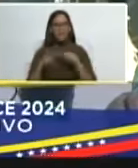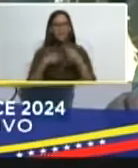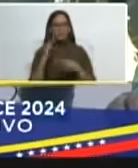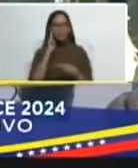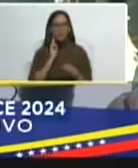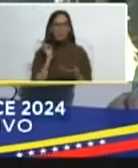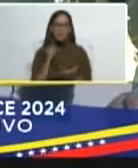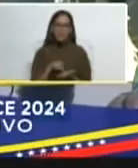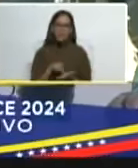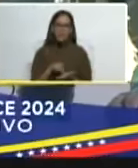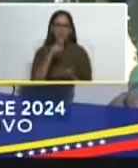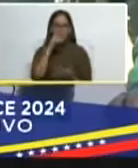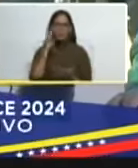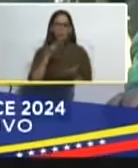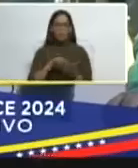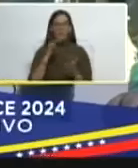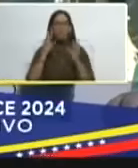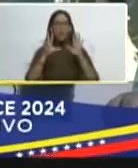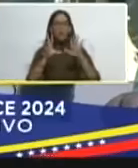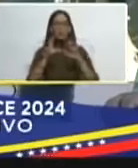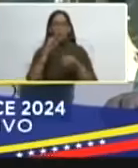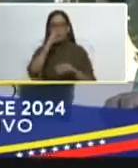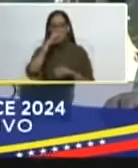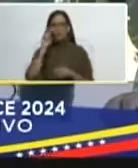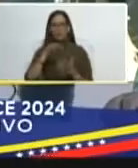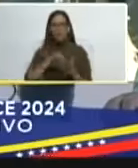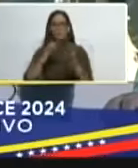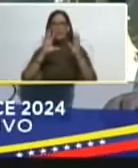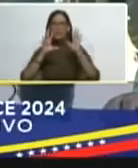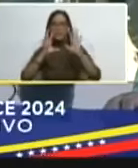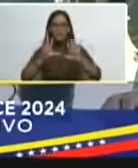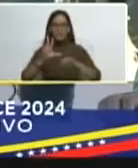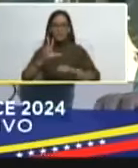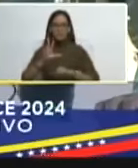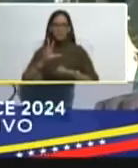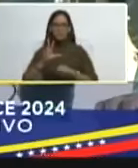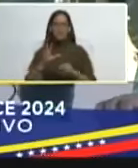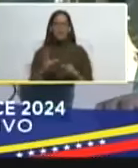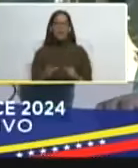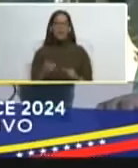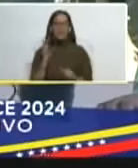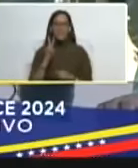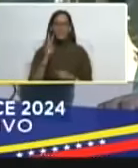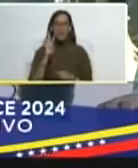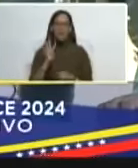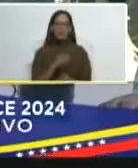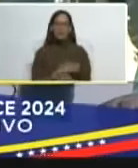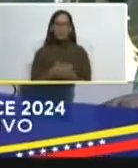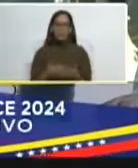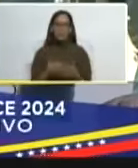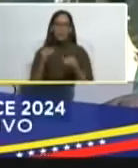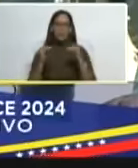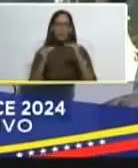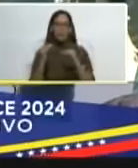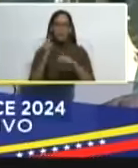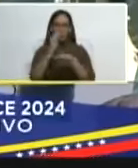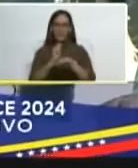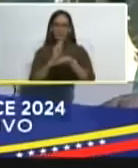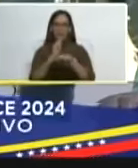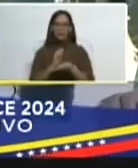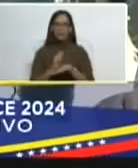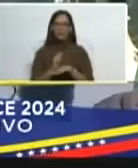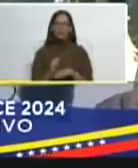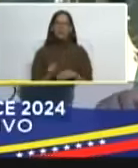llegó, el año 2008, año 2013. 24 millones promedio de toneladas de materia prima. Bueno, para el 2030